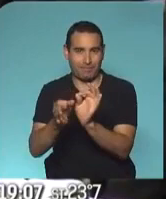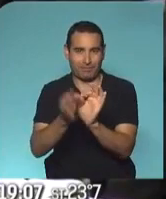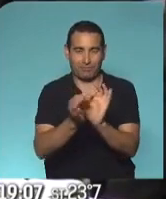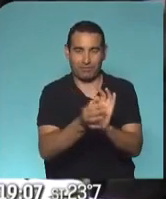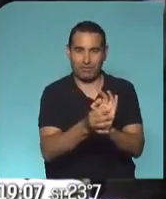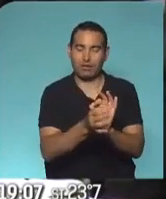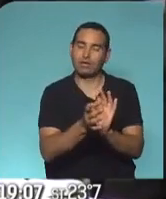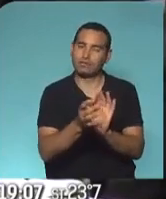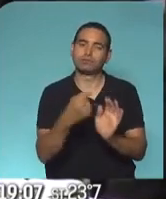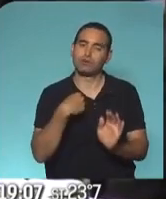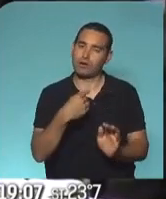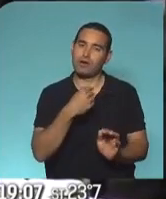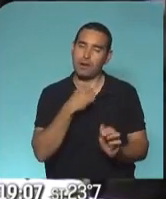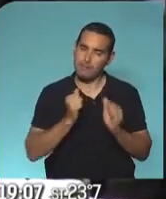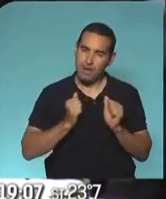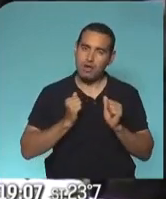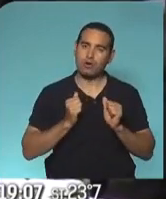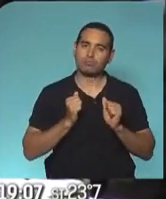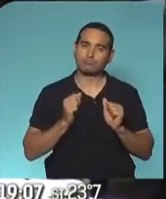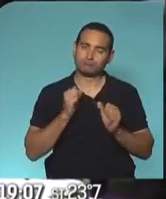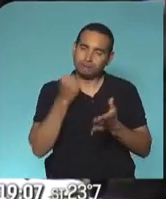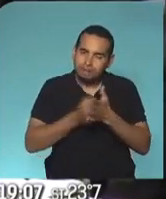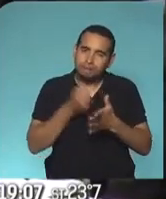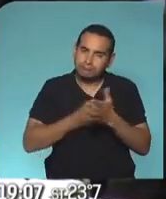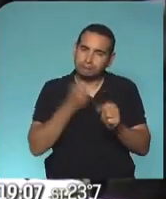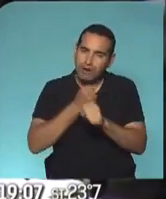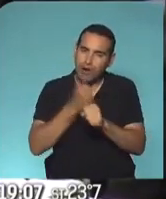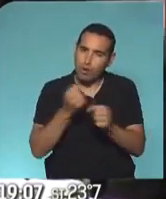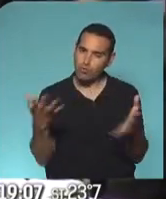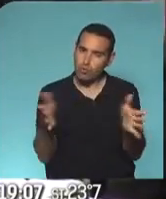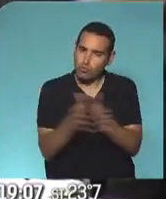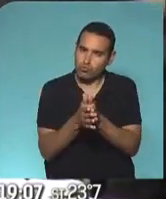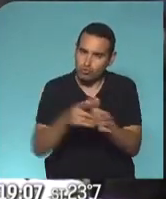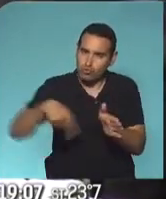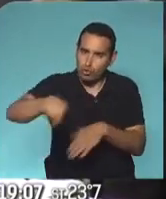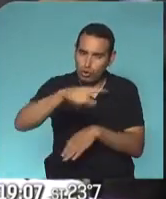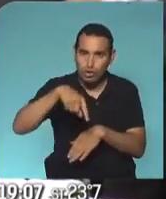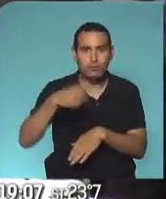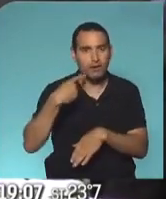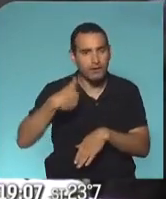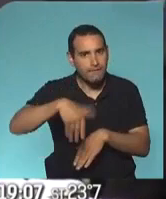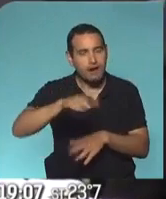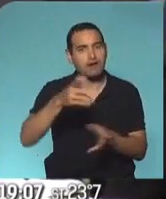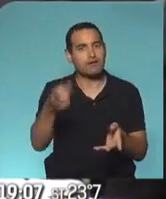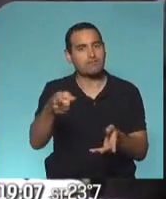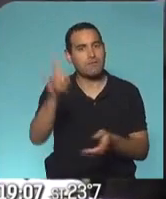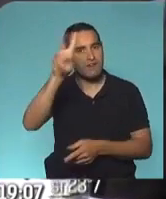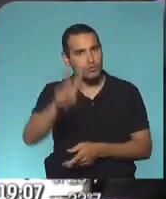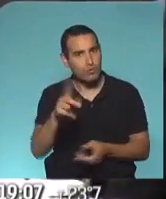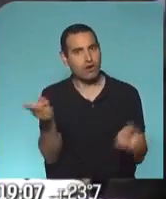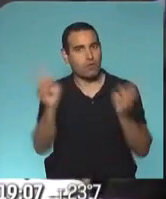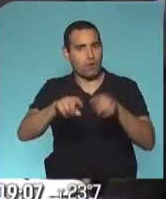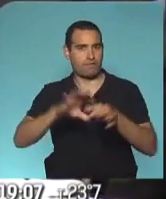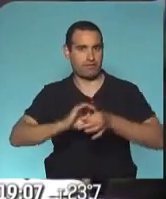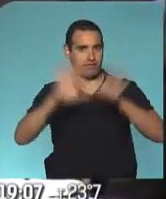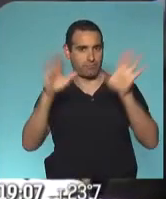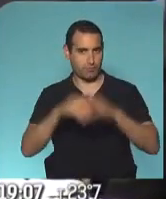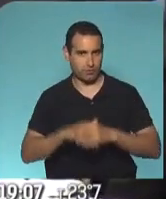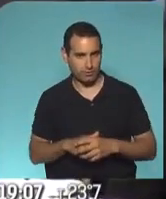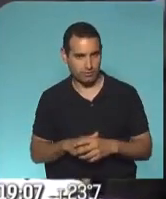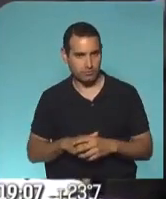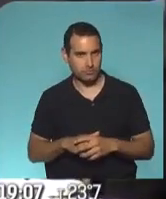sigamos batallando todos juntos para que lo antes posible se restablezca la democracia en nuestra querida venezuela